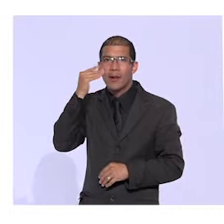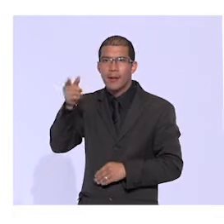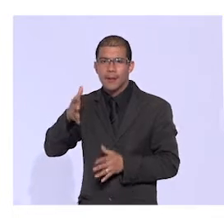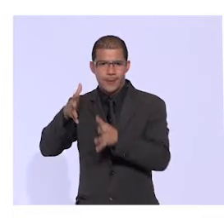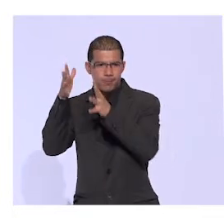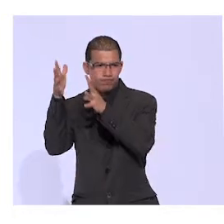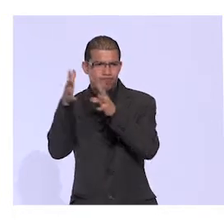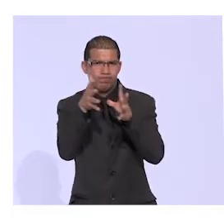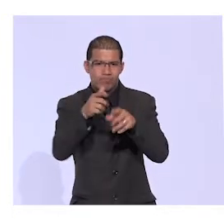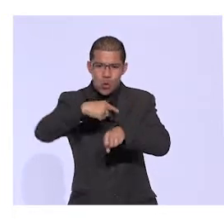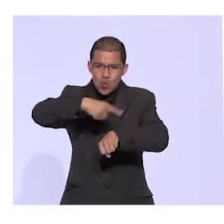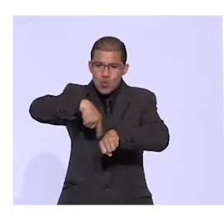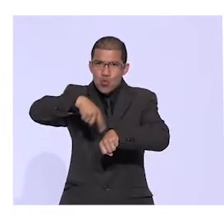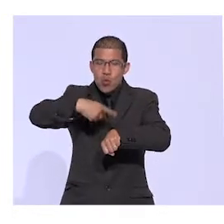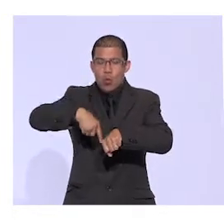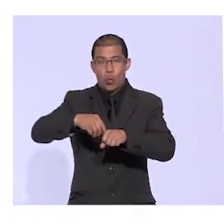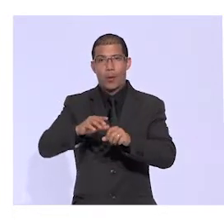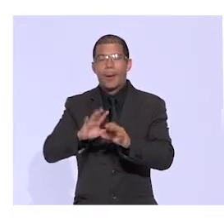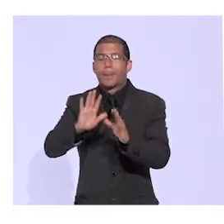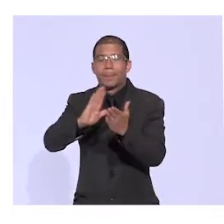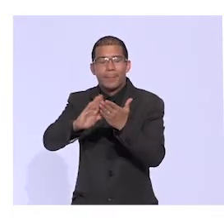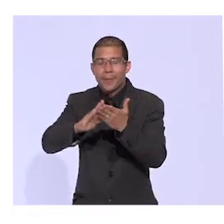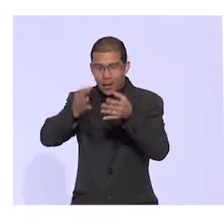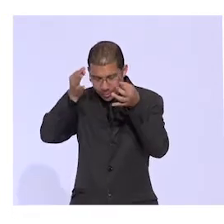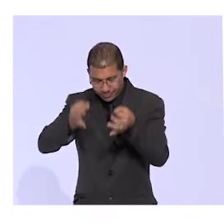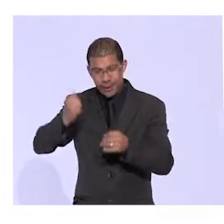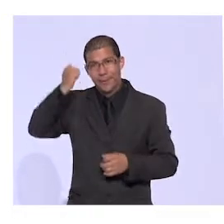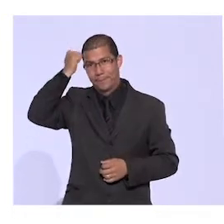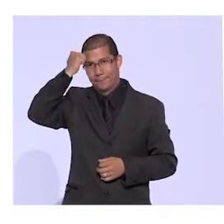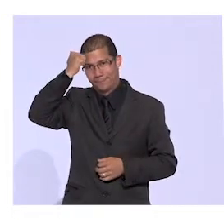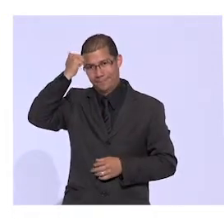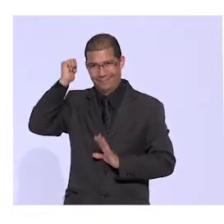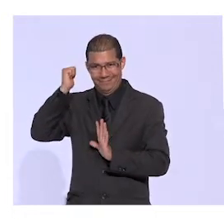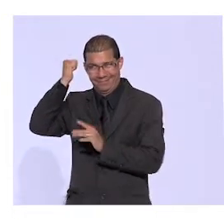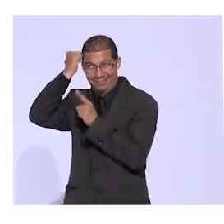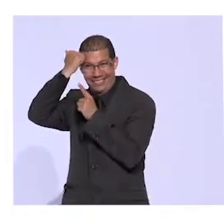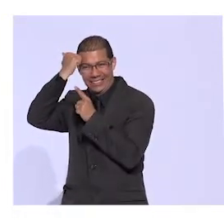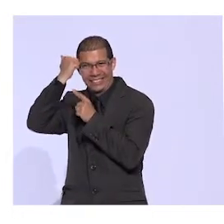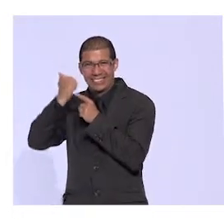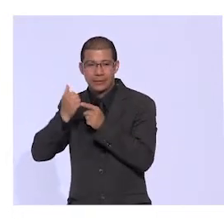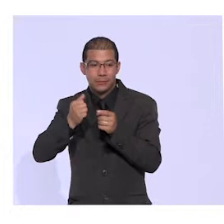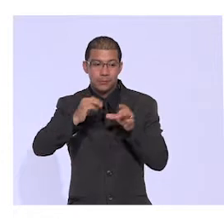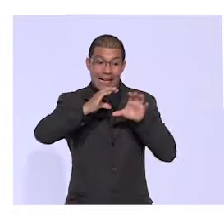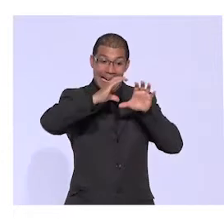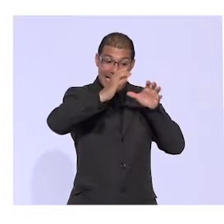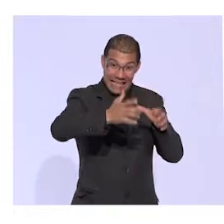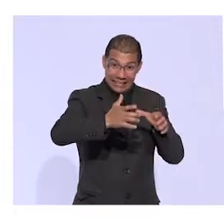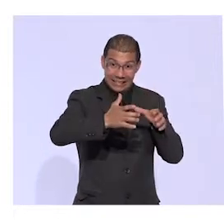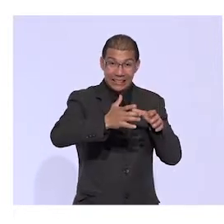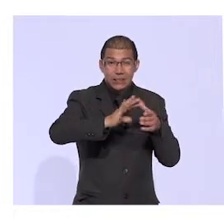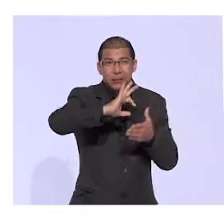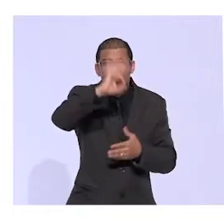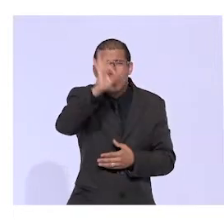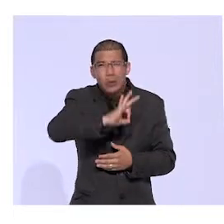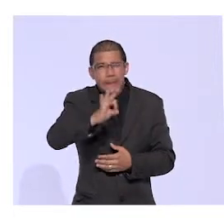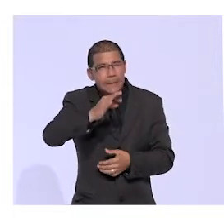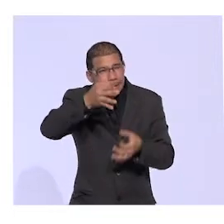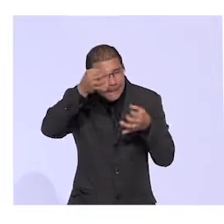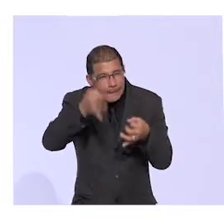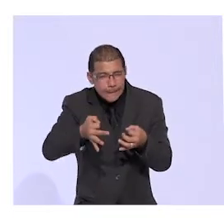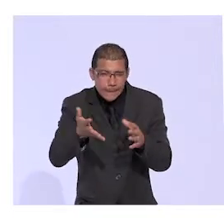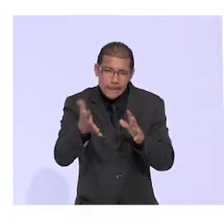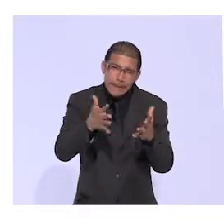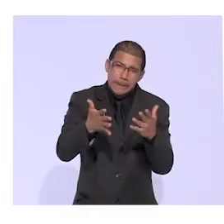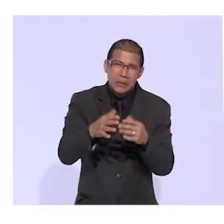clase. A la docencia. Dar clase, pues no recuerdo el número exacto, debe ser en torno a 20 y pocas